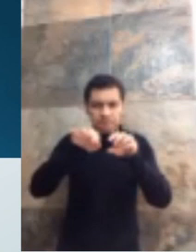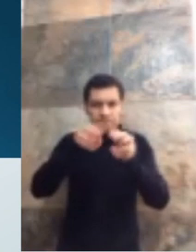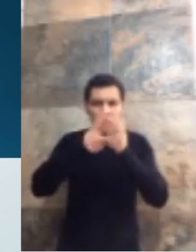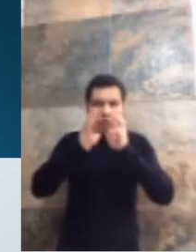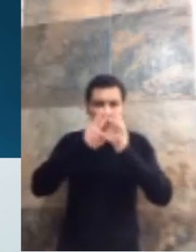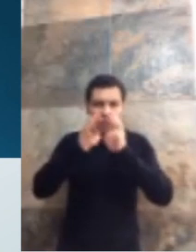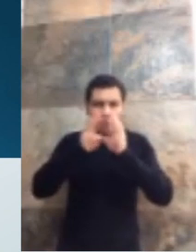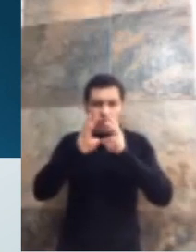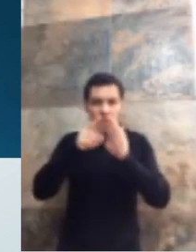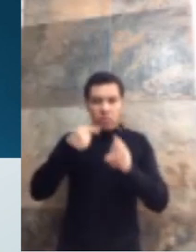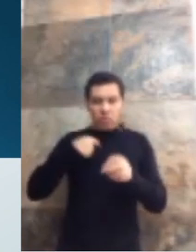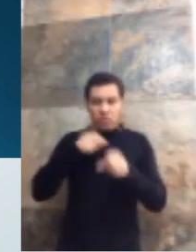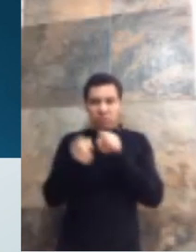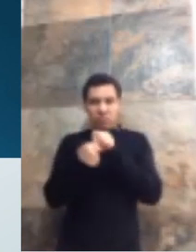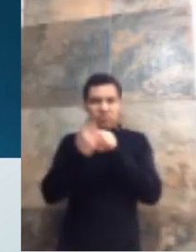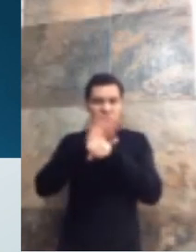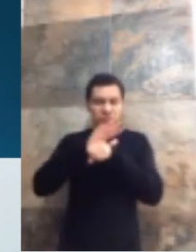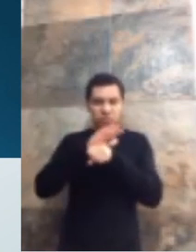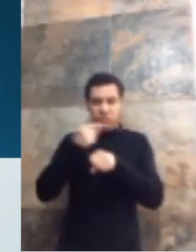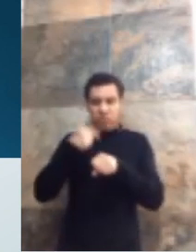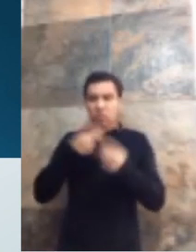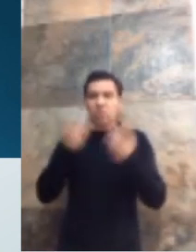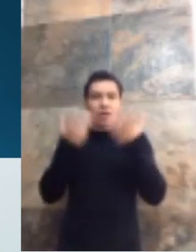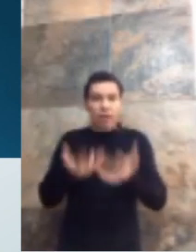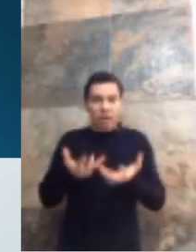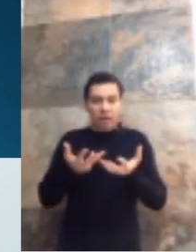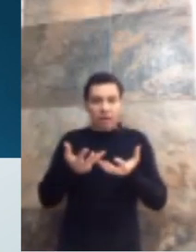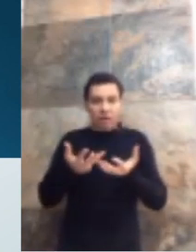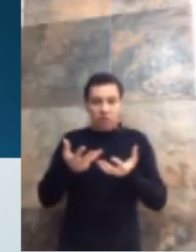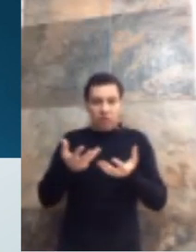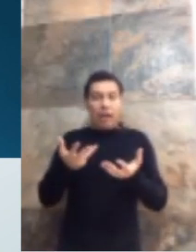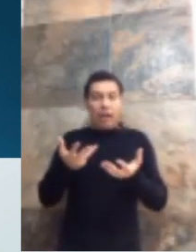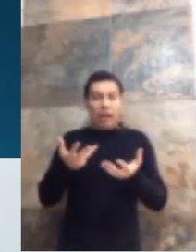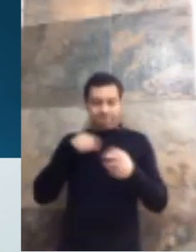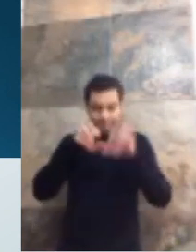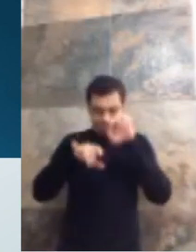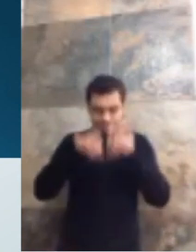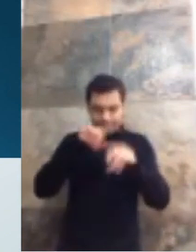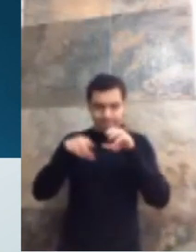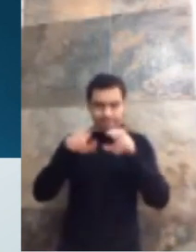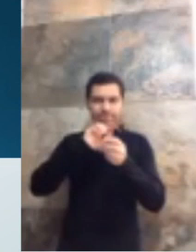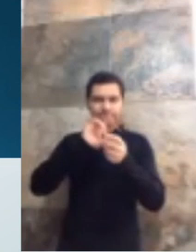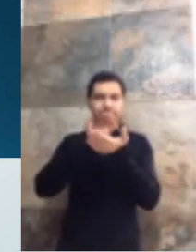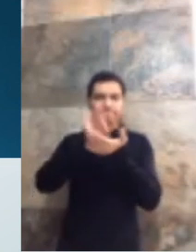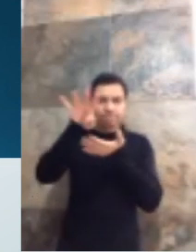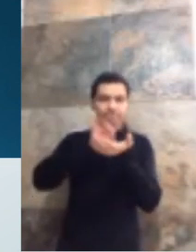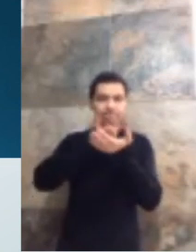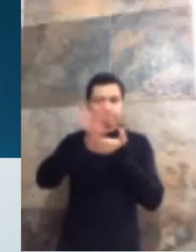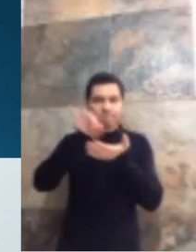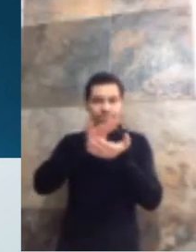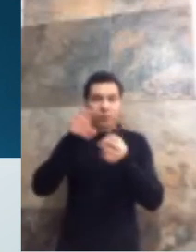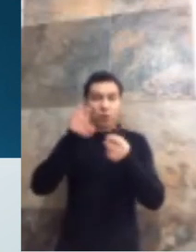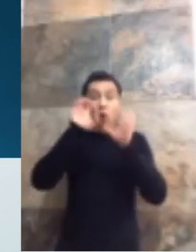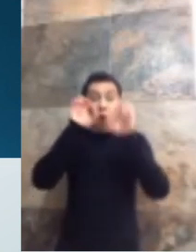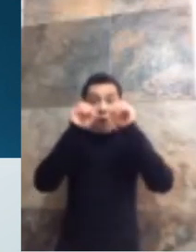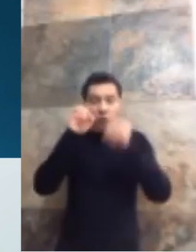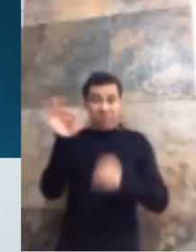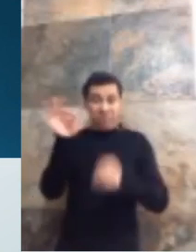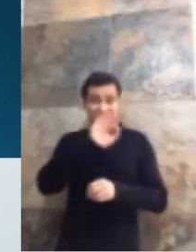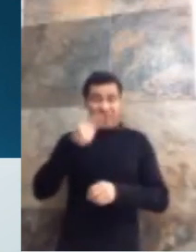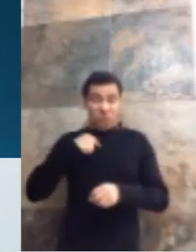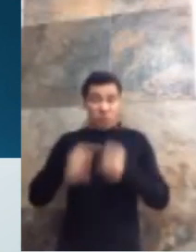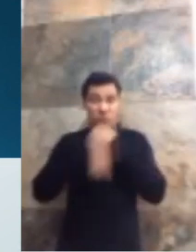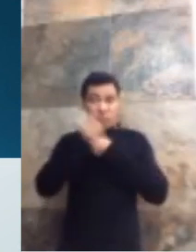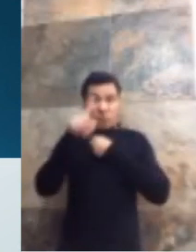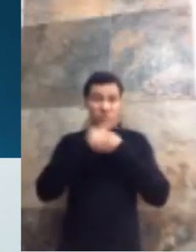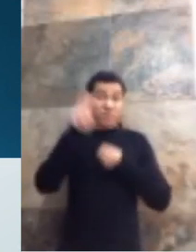contagio, atención a salud psicológica, violencia doméstica y adicciones. En estos dos números hay